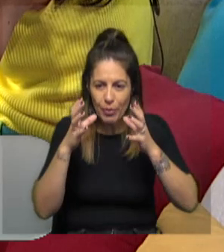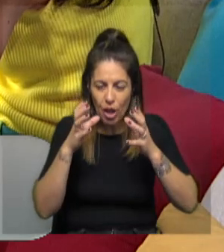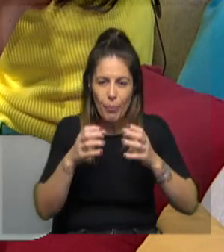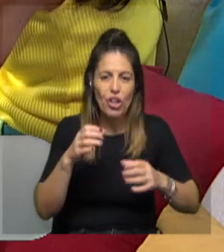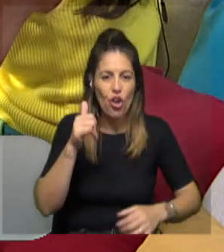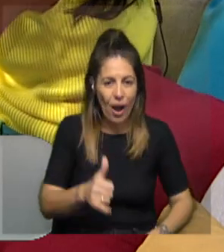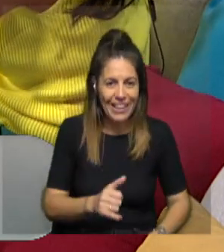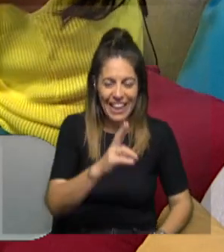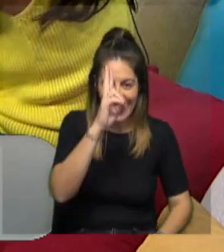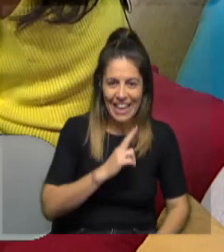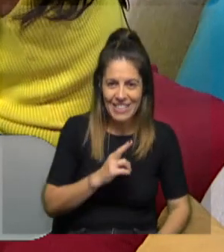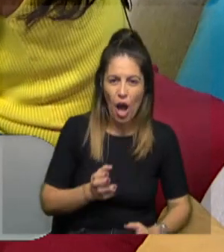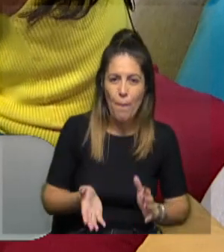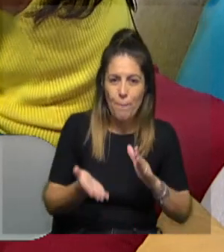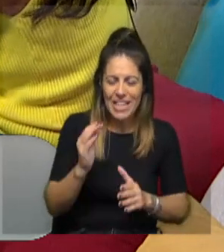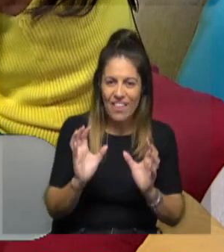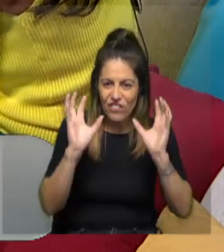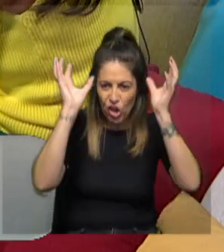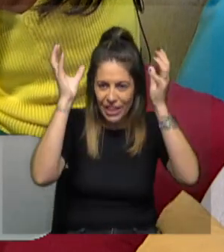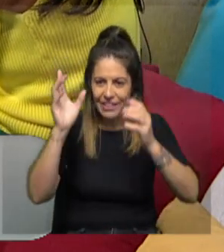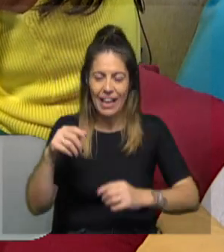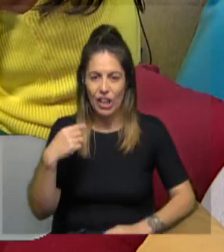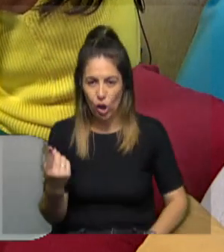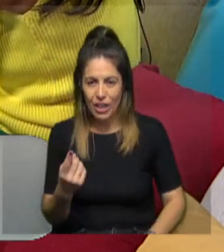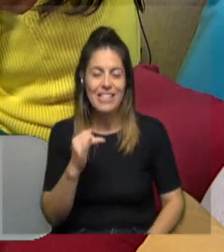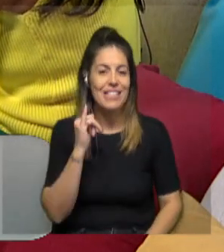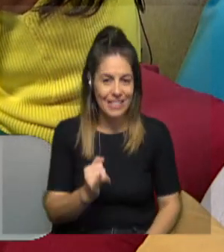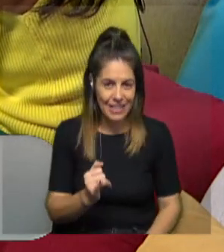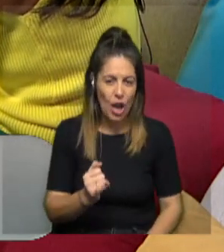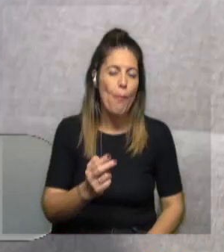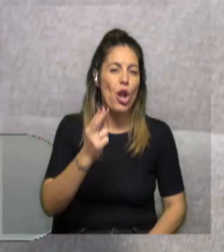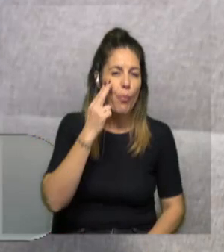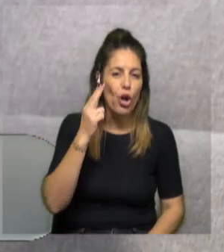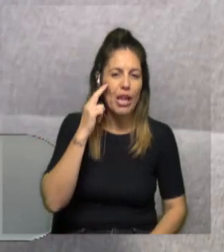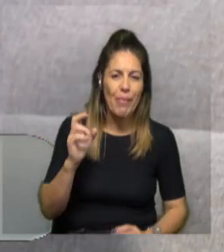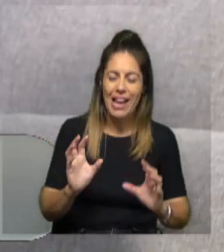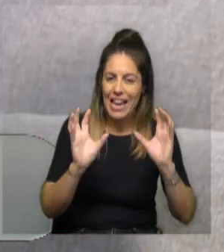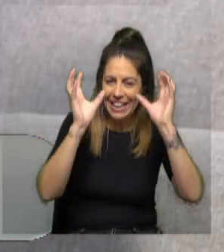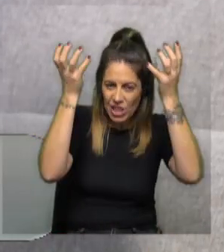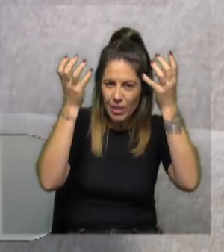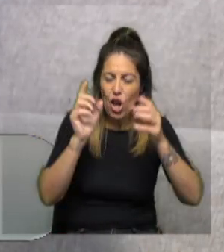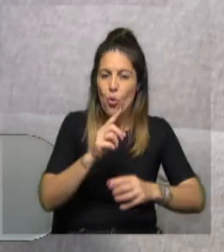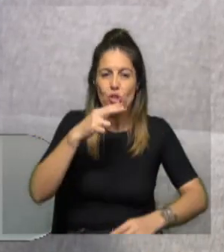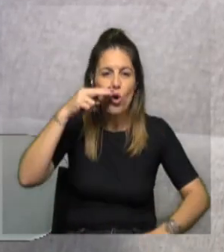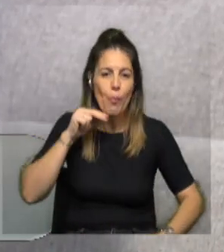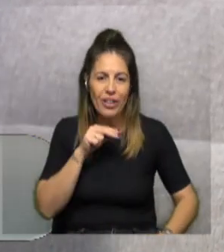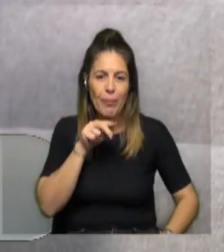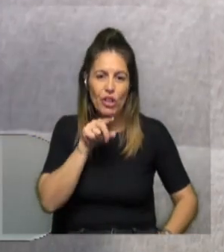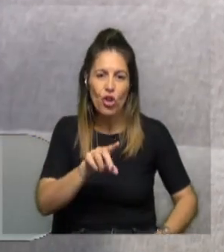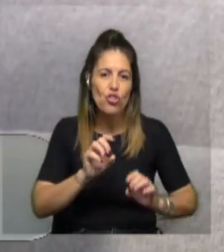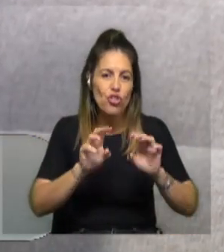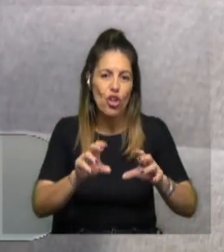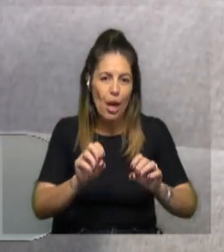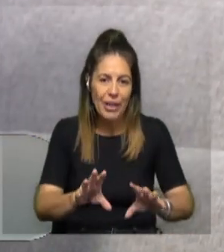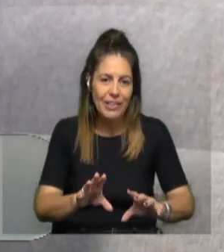otras. Sí, pero el problema es que la agresividad no es un comportamiento que solamente se active por